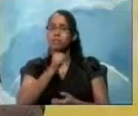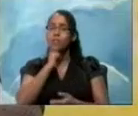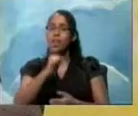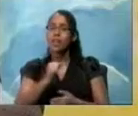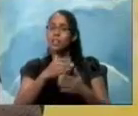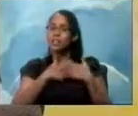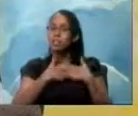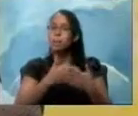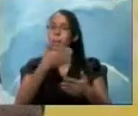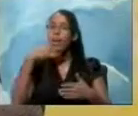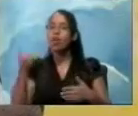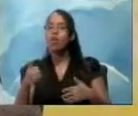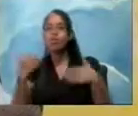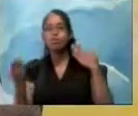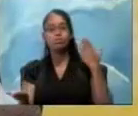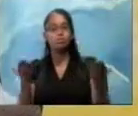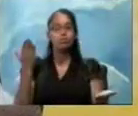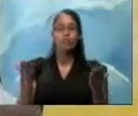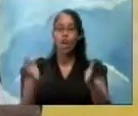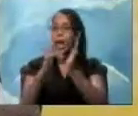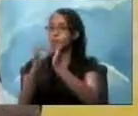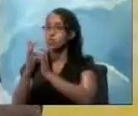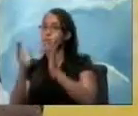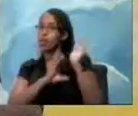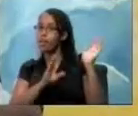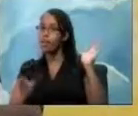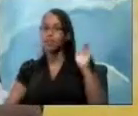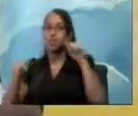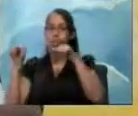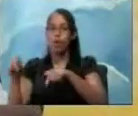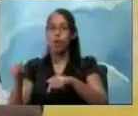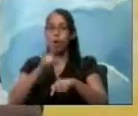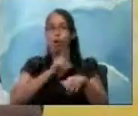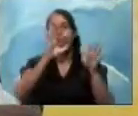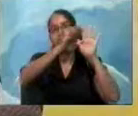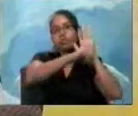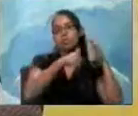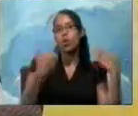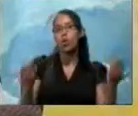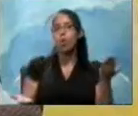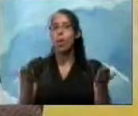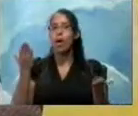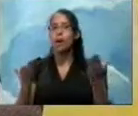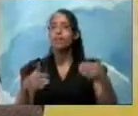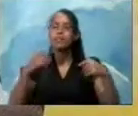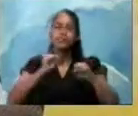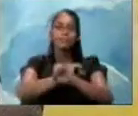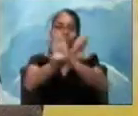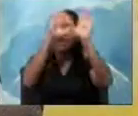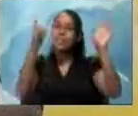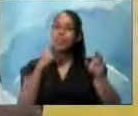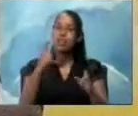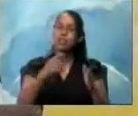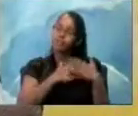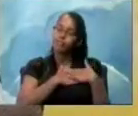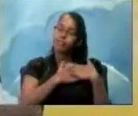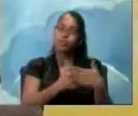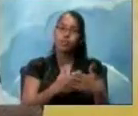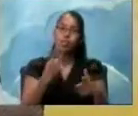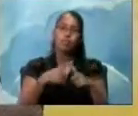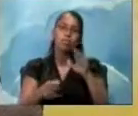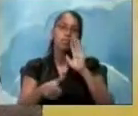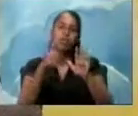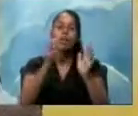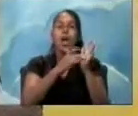ese beneficio? ¿Barrabás o Jesucristo? Estamos claros que el que se merecía ese beneficio no era otro más que